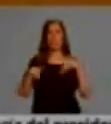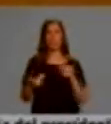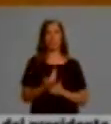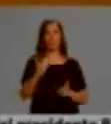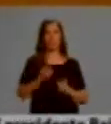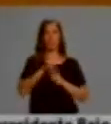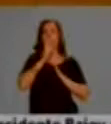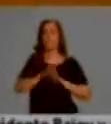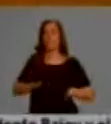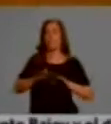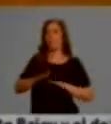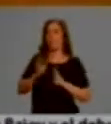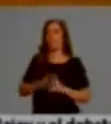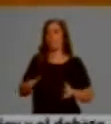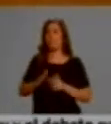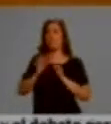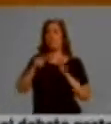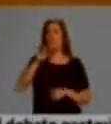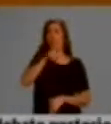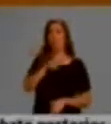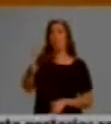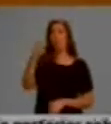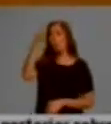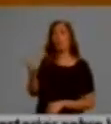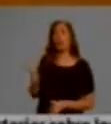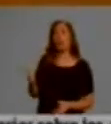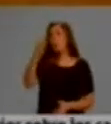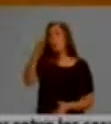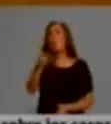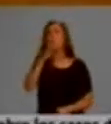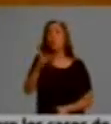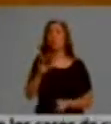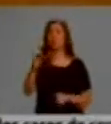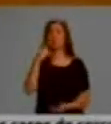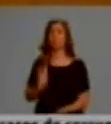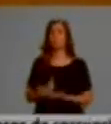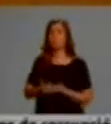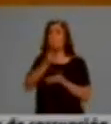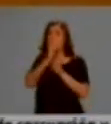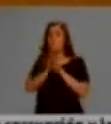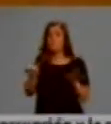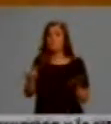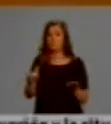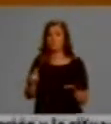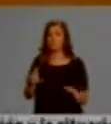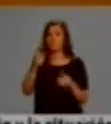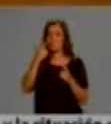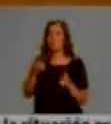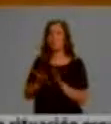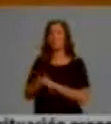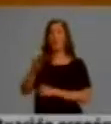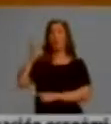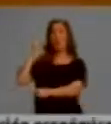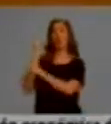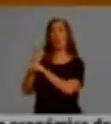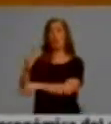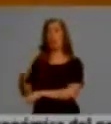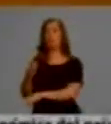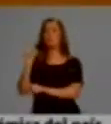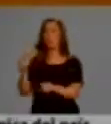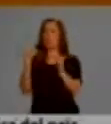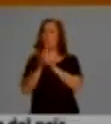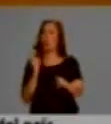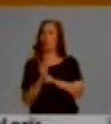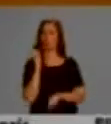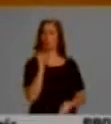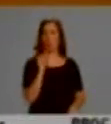día que ha pasado usted ha perdido credibilidad. Y ha perdido credibilidad porque esa confirmación era una doble acusación para usted. Doble acusación.